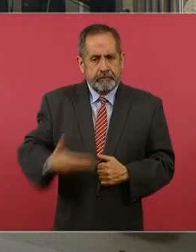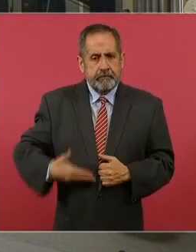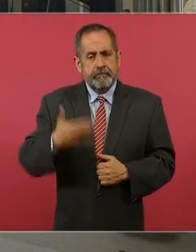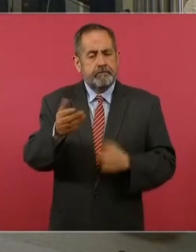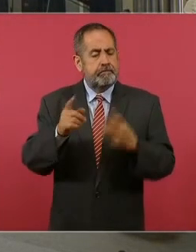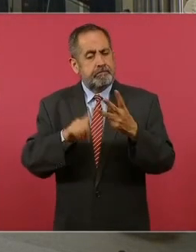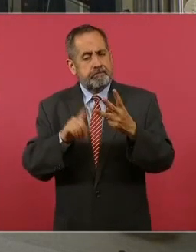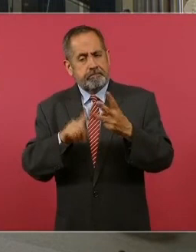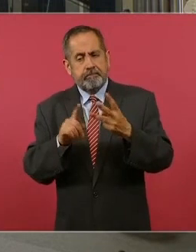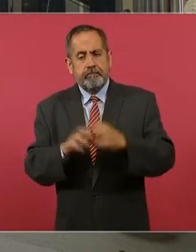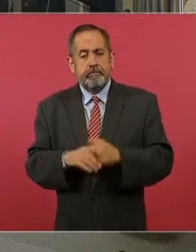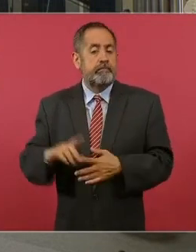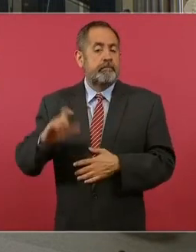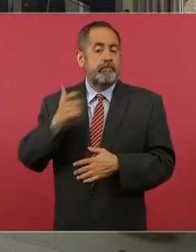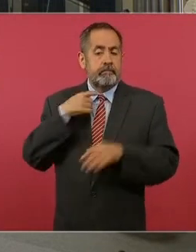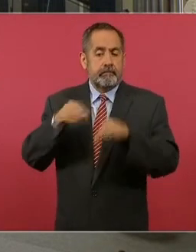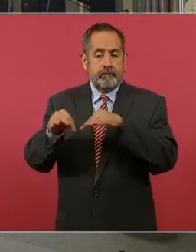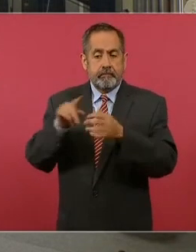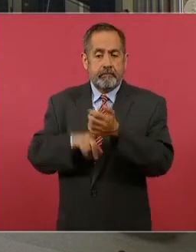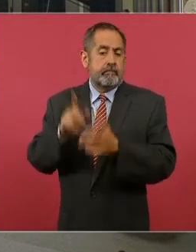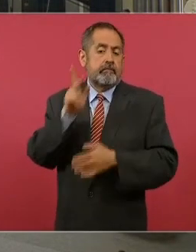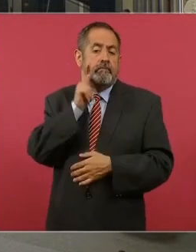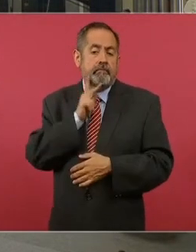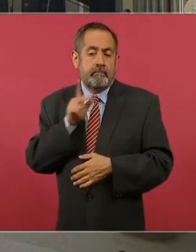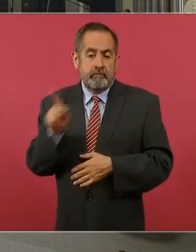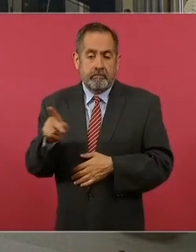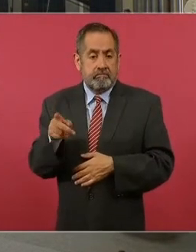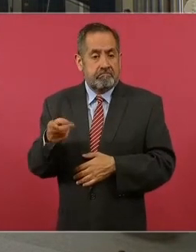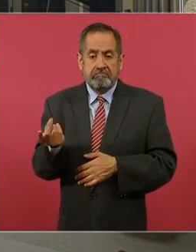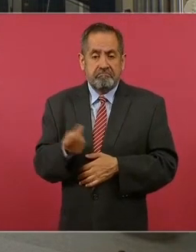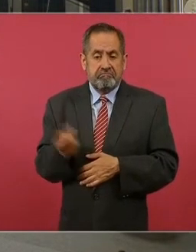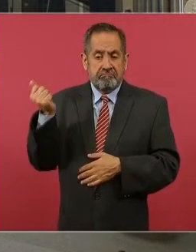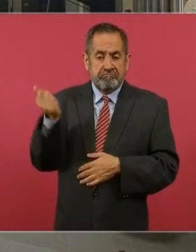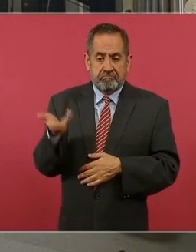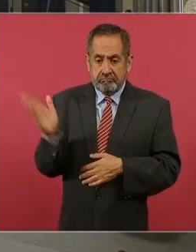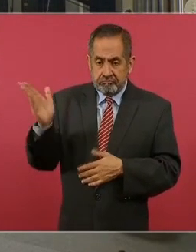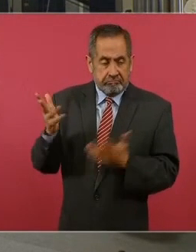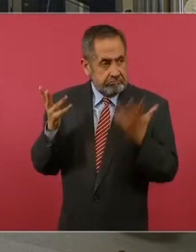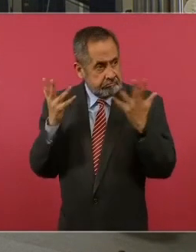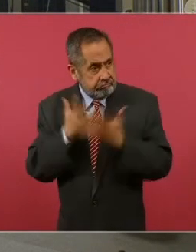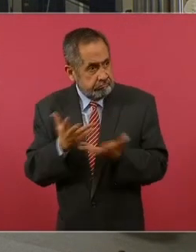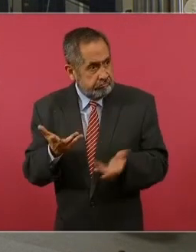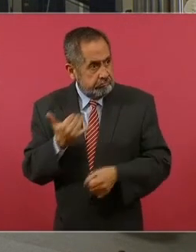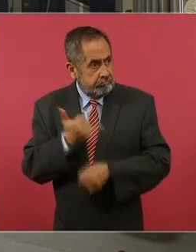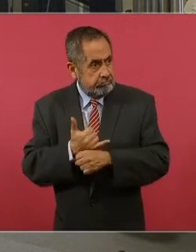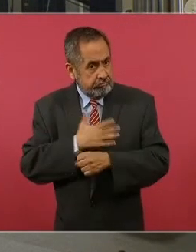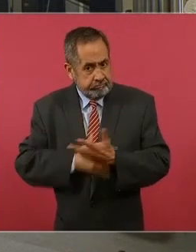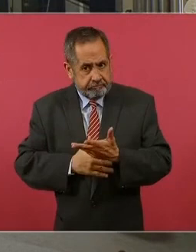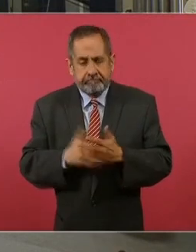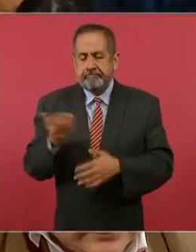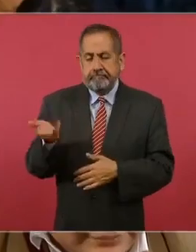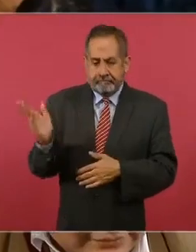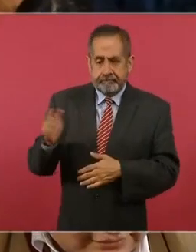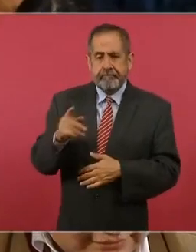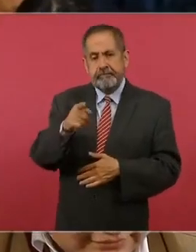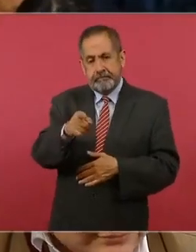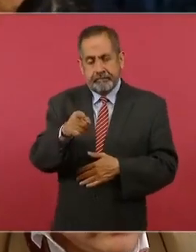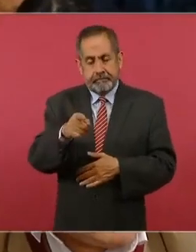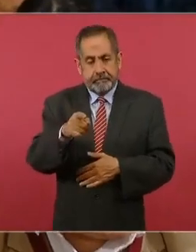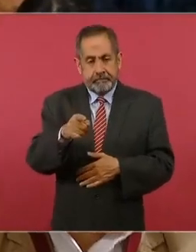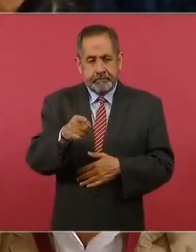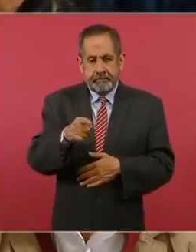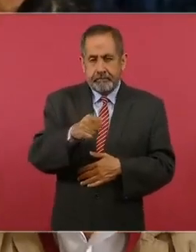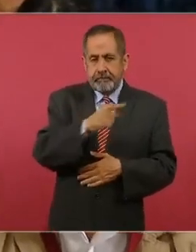también el caso de un extrabajador de Pemex que fue despedido injustamente. Incluso este caso, ahorita que se lo mencioné, ya le